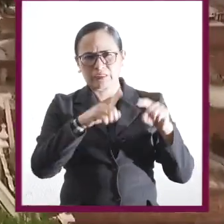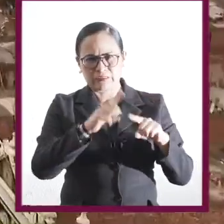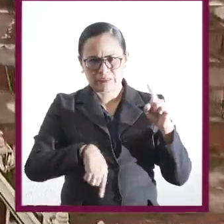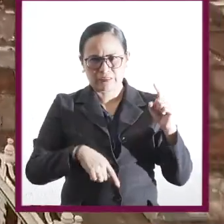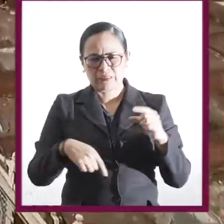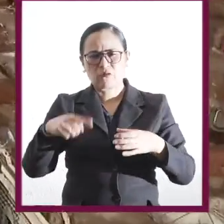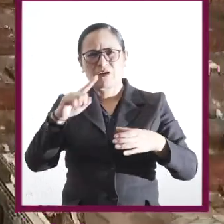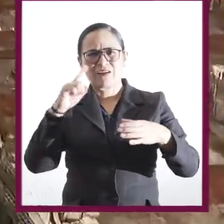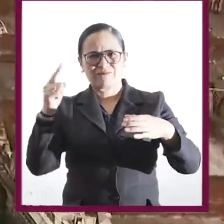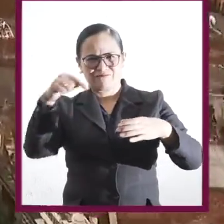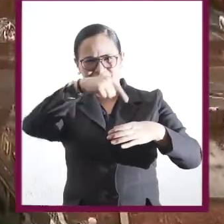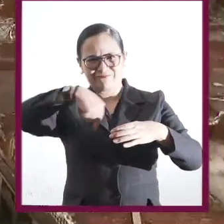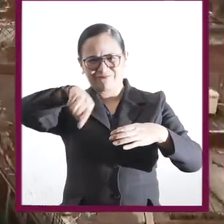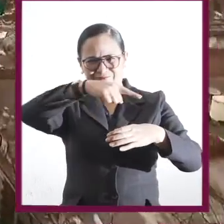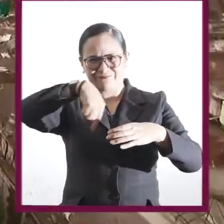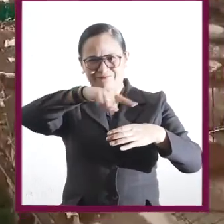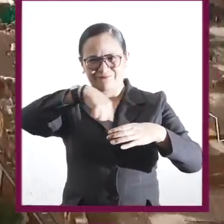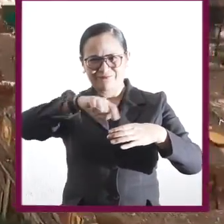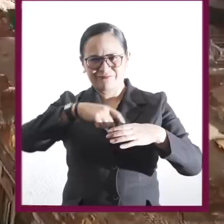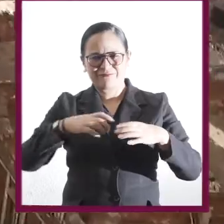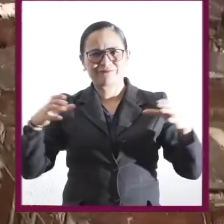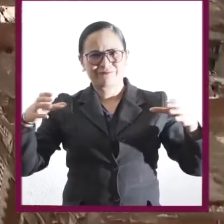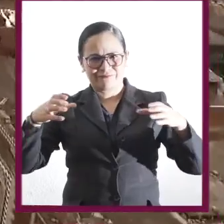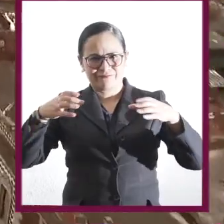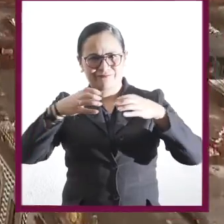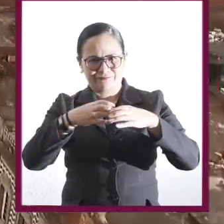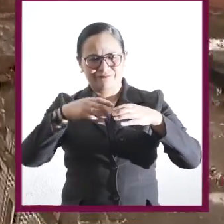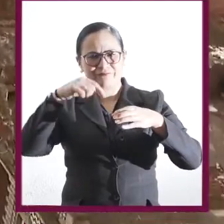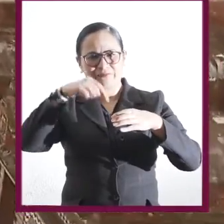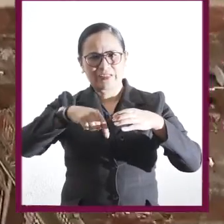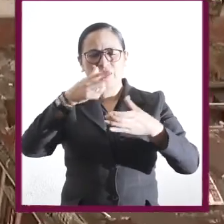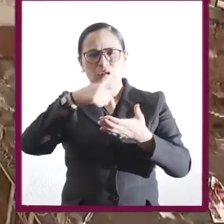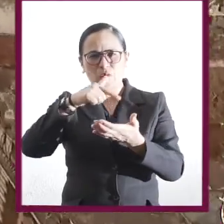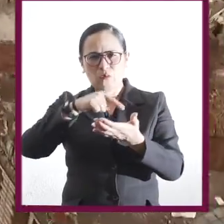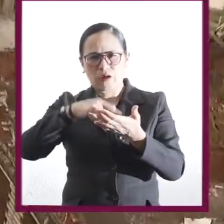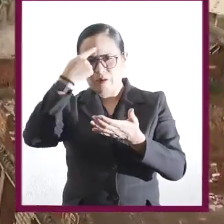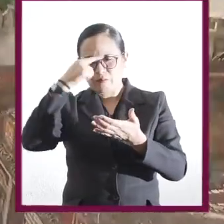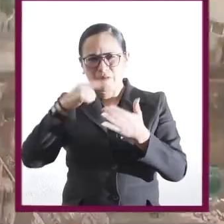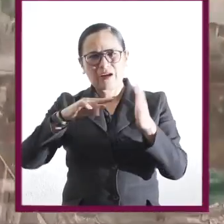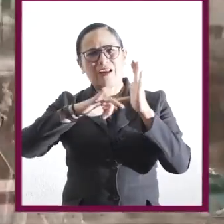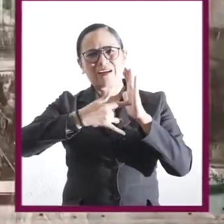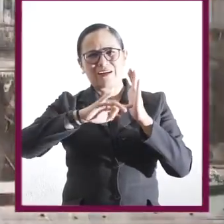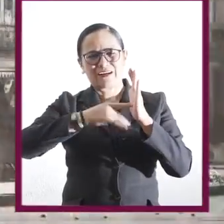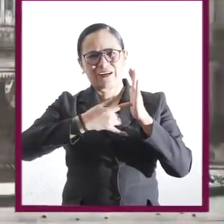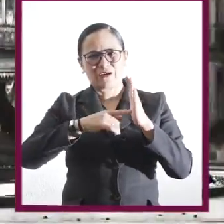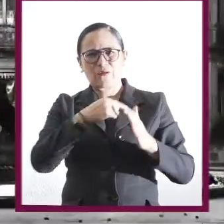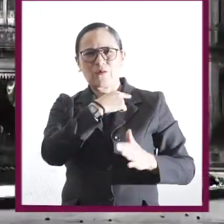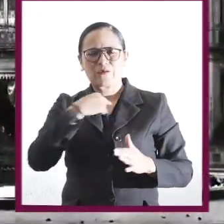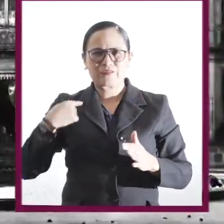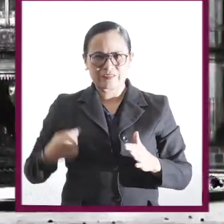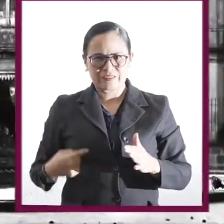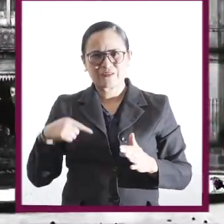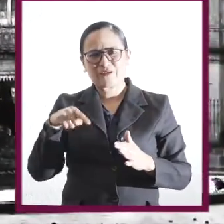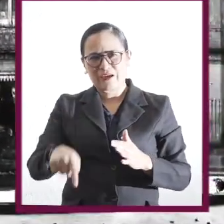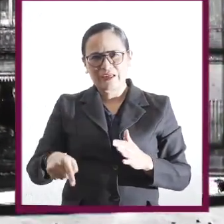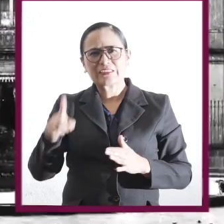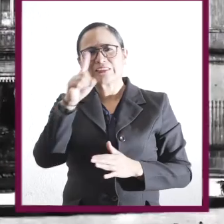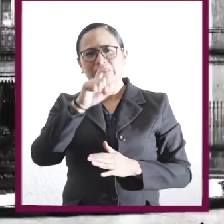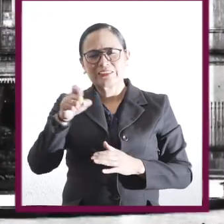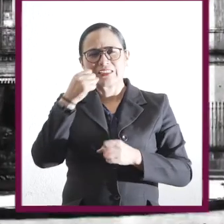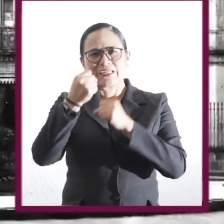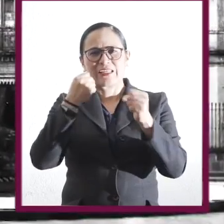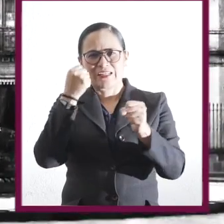La glorieta principal, que hoy es el cruce con Atenas, fue el lugar elegido para colocar el reloj chino durante las fiestas